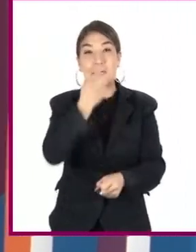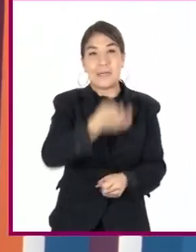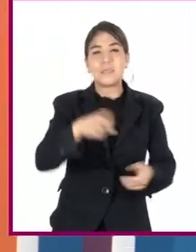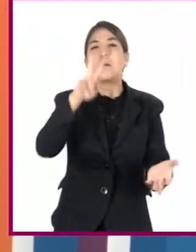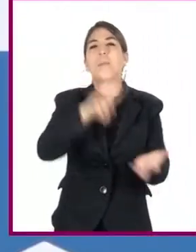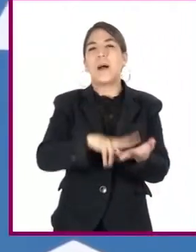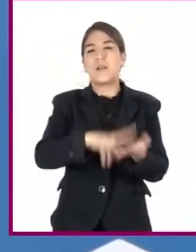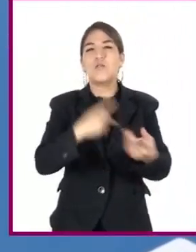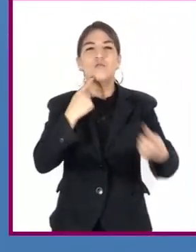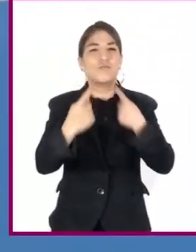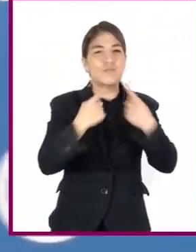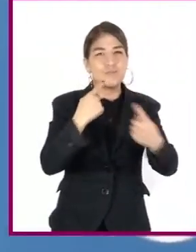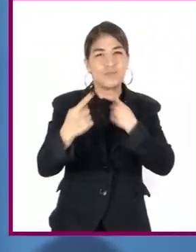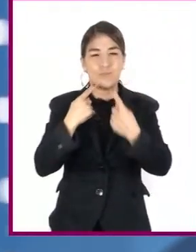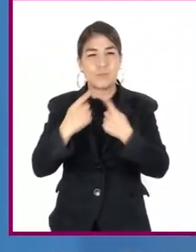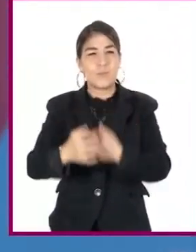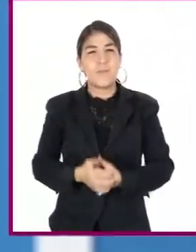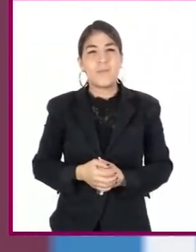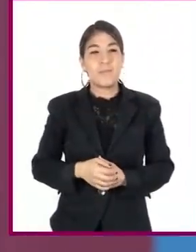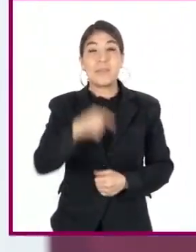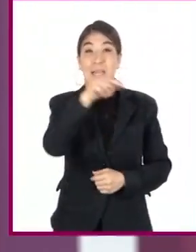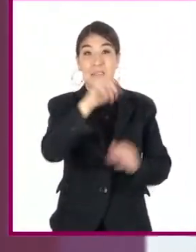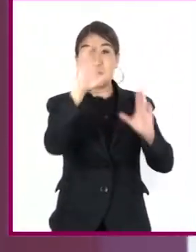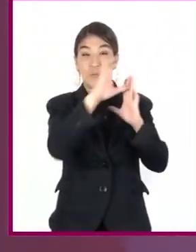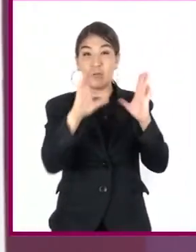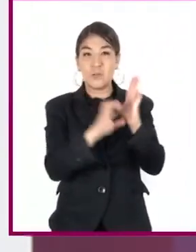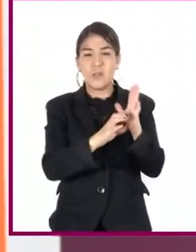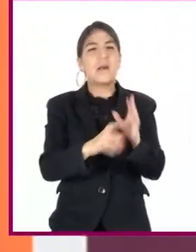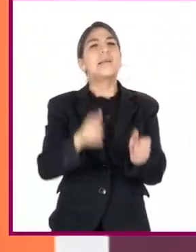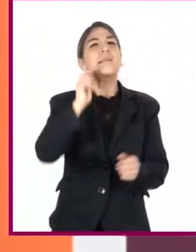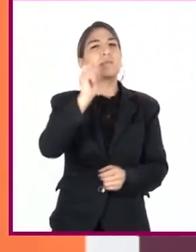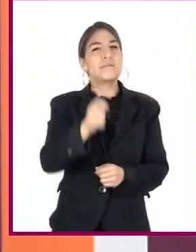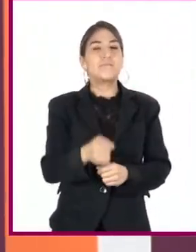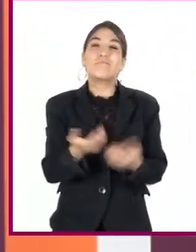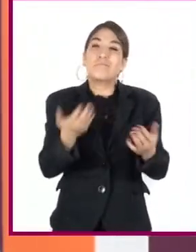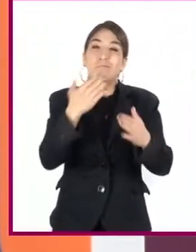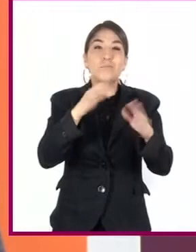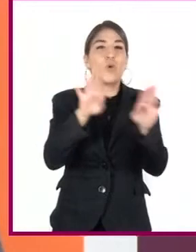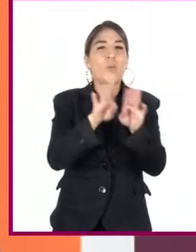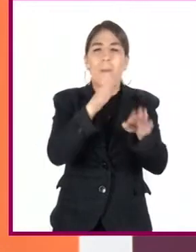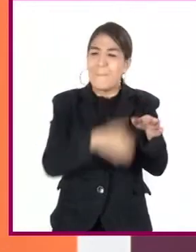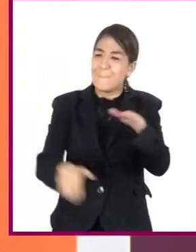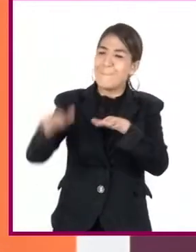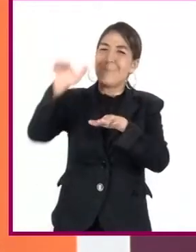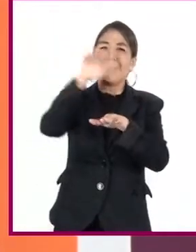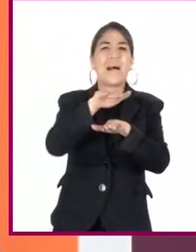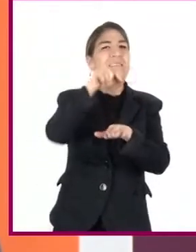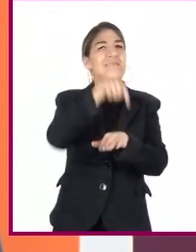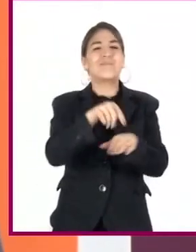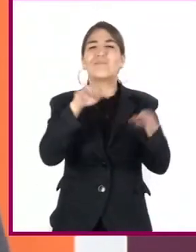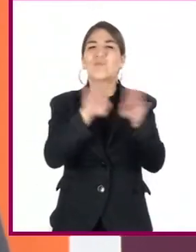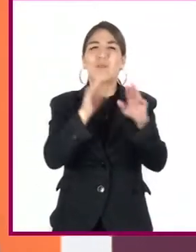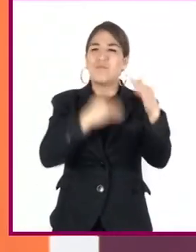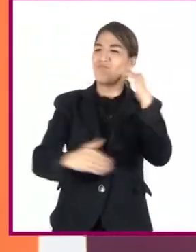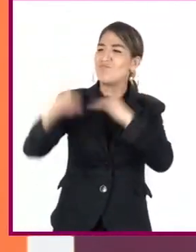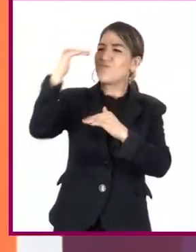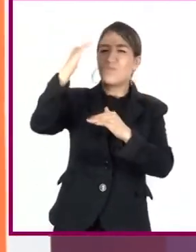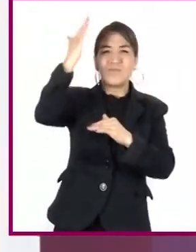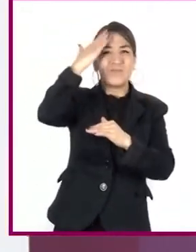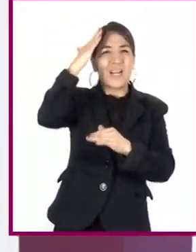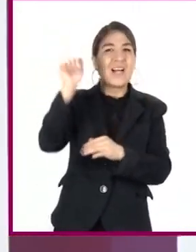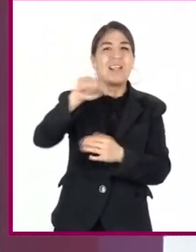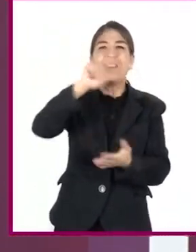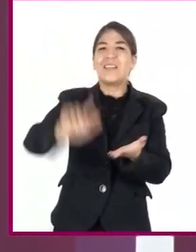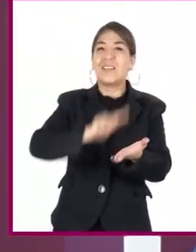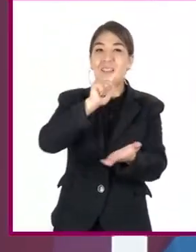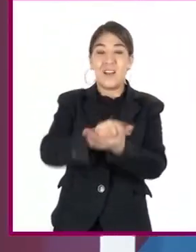valores democráticos. La Constitución está por encima del resto de las demás leyes y estas deben